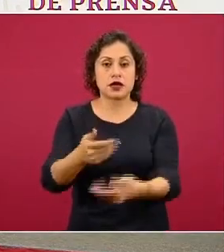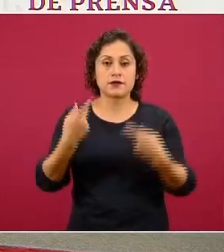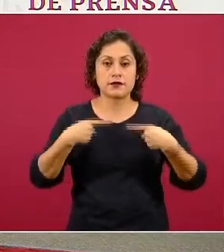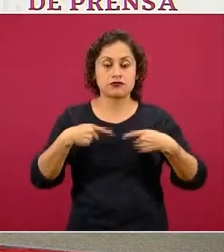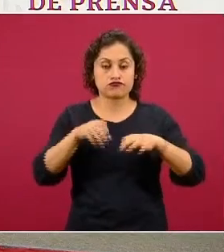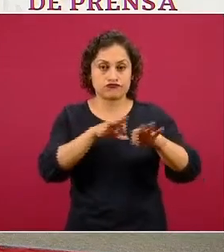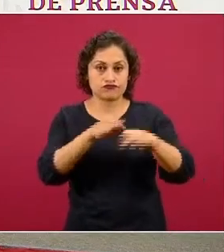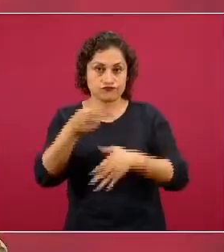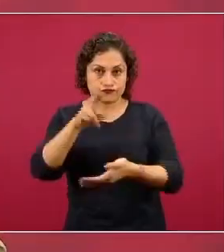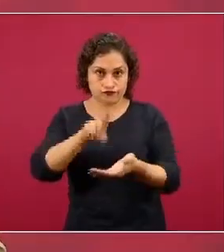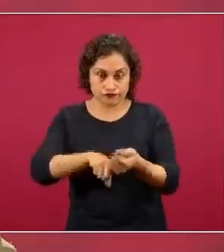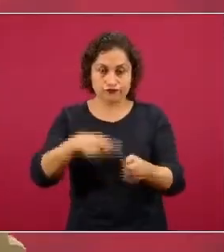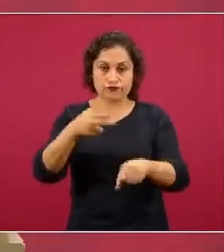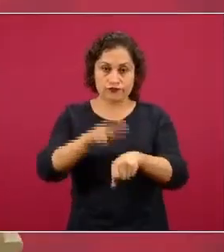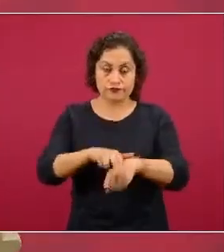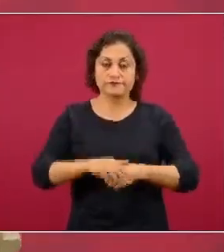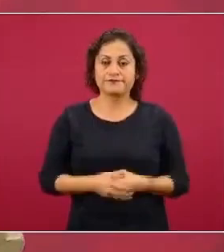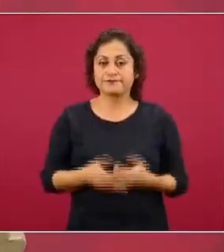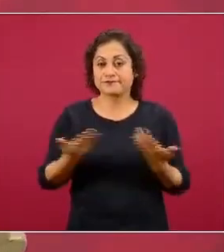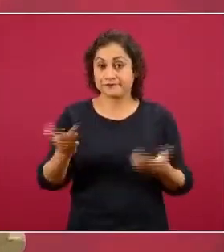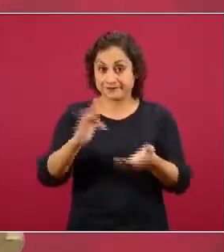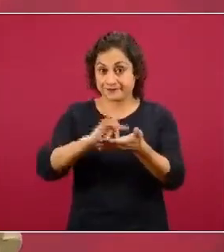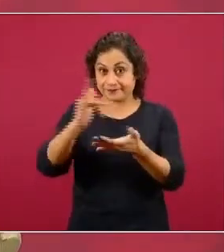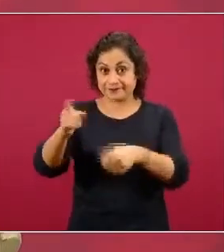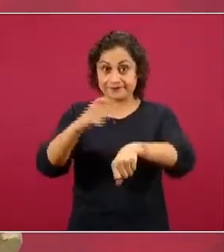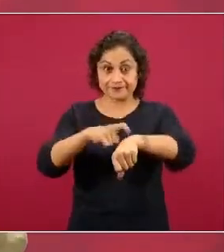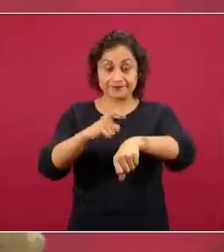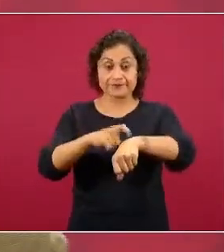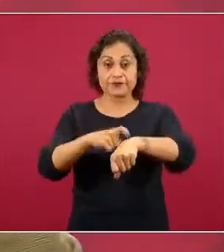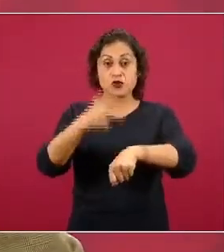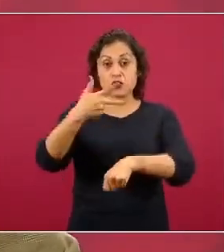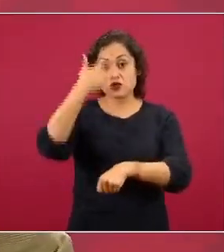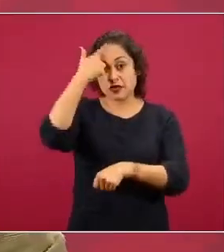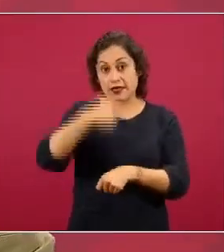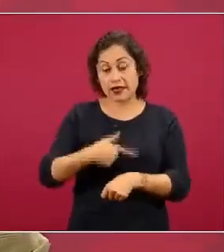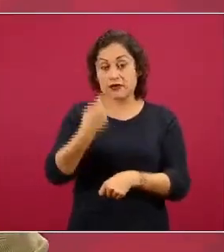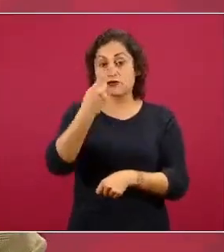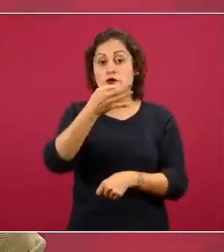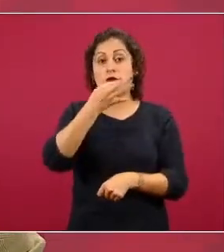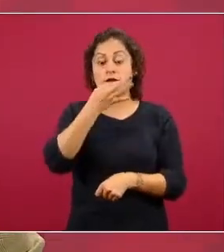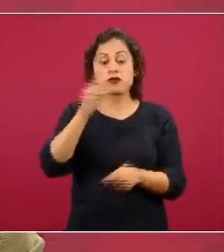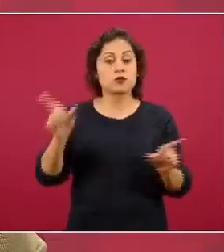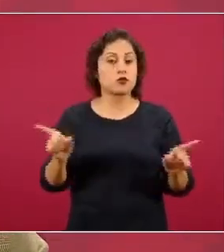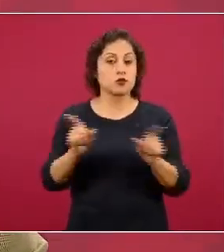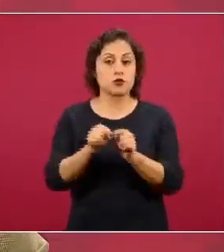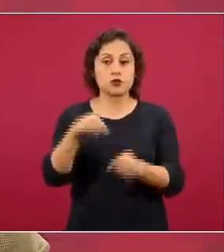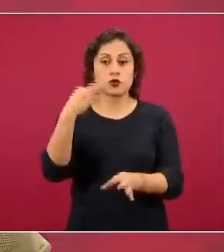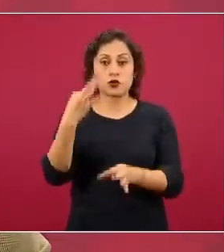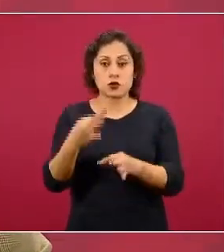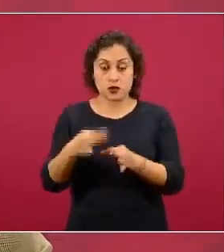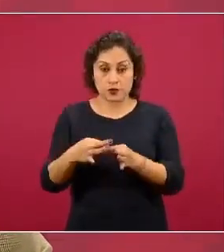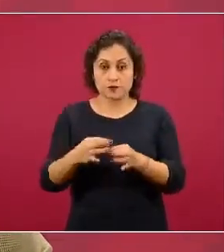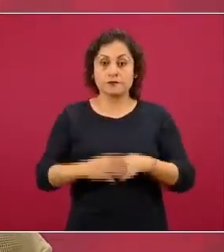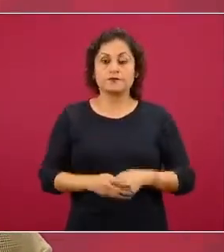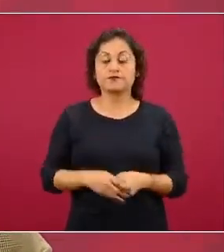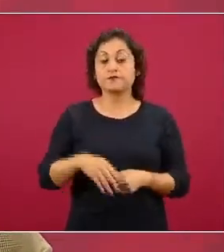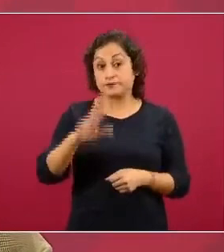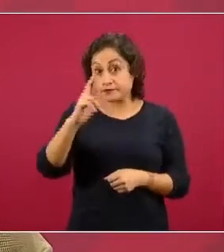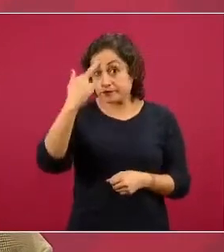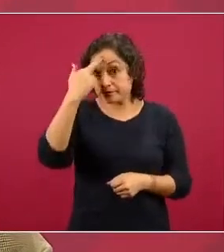Bueno, pues muchas gracias, son las 20:01 y con eso terminamos. Solamente para recordarles,